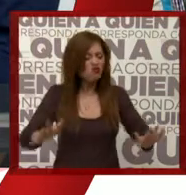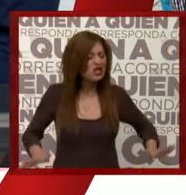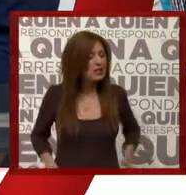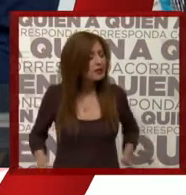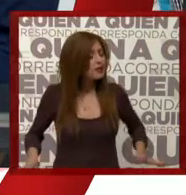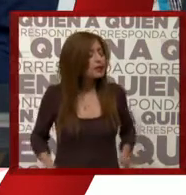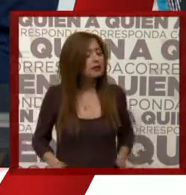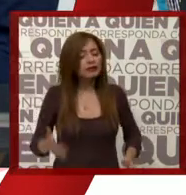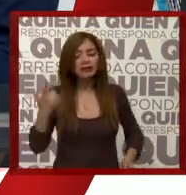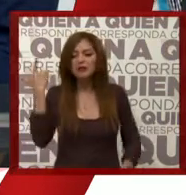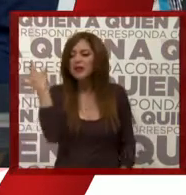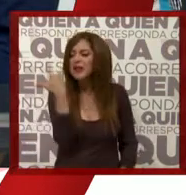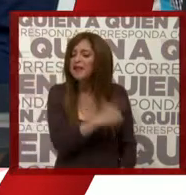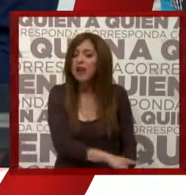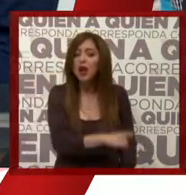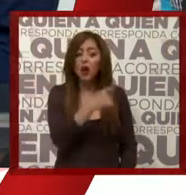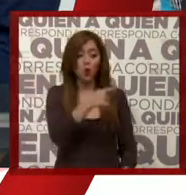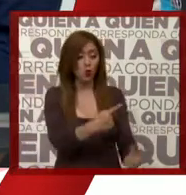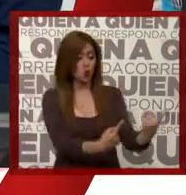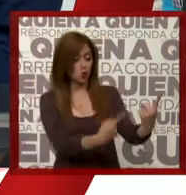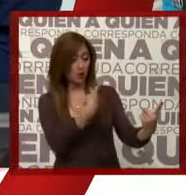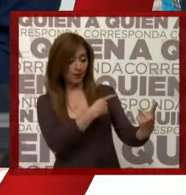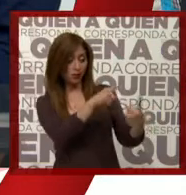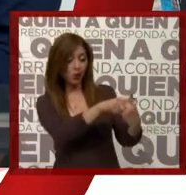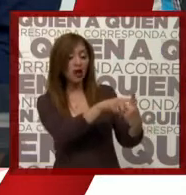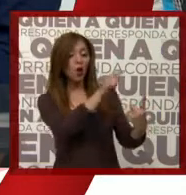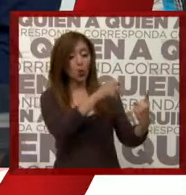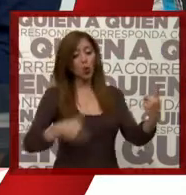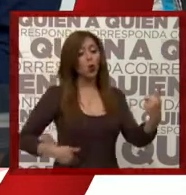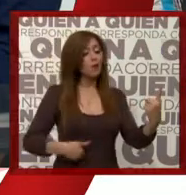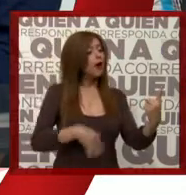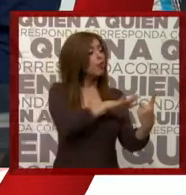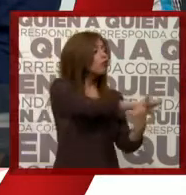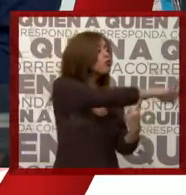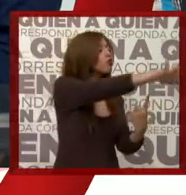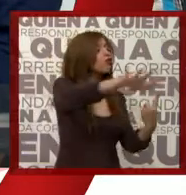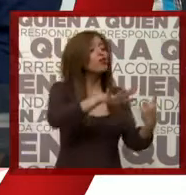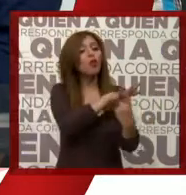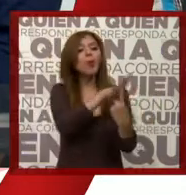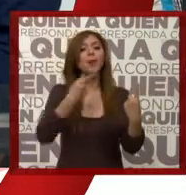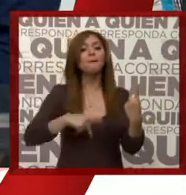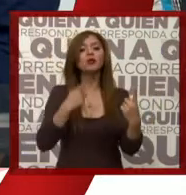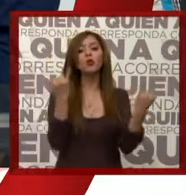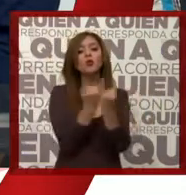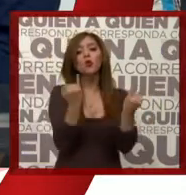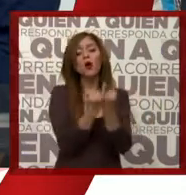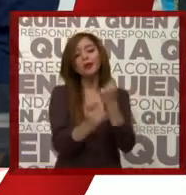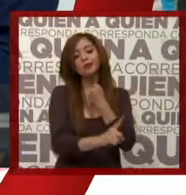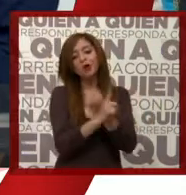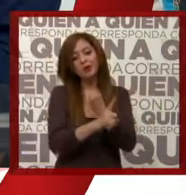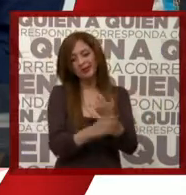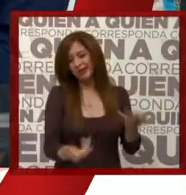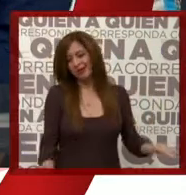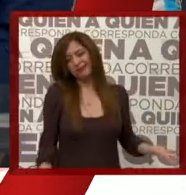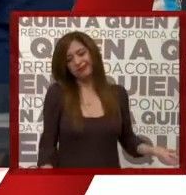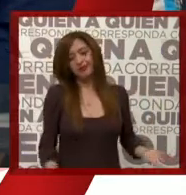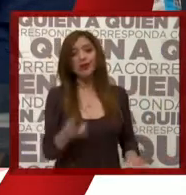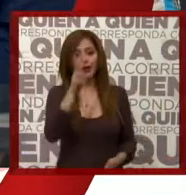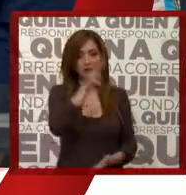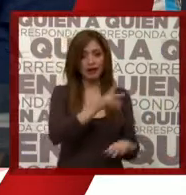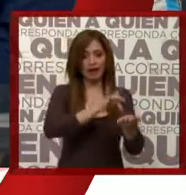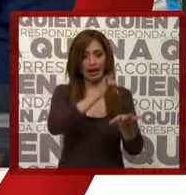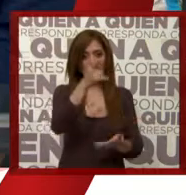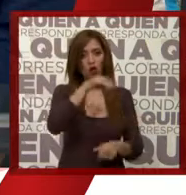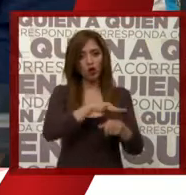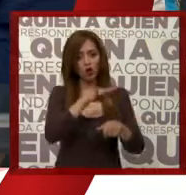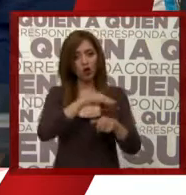espantosa, que por culpa de uno dicen que todos los demás son iguales. Y agradecerle, pues mil gracias al doctor Santoyo y a todo el equipo